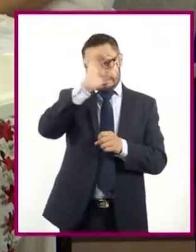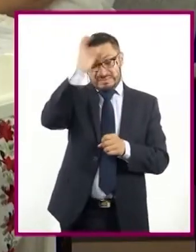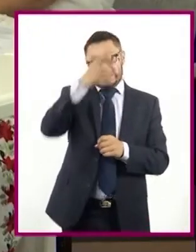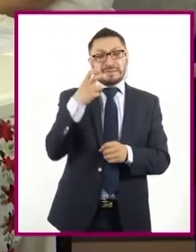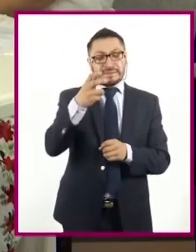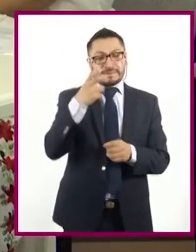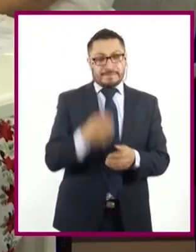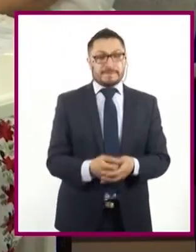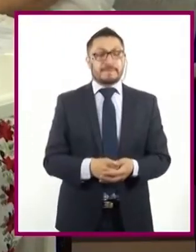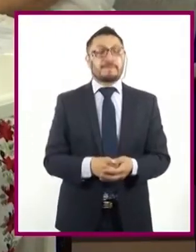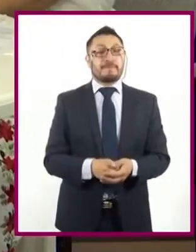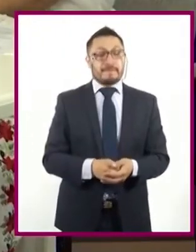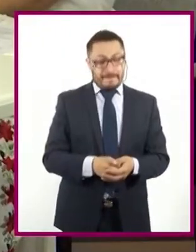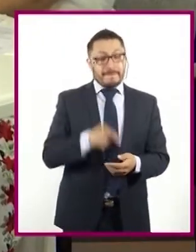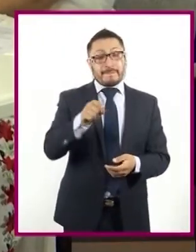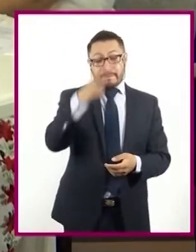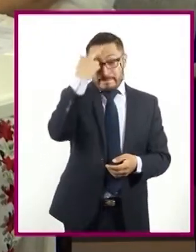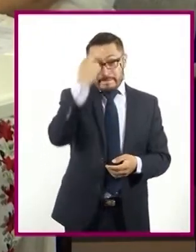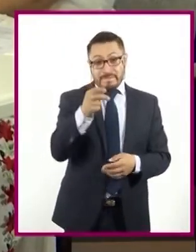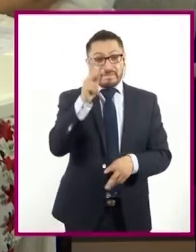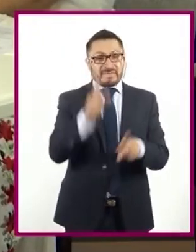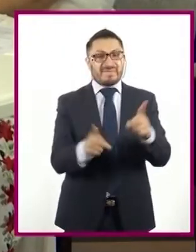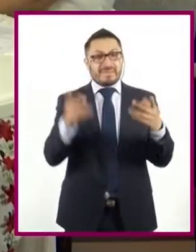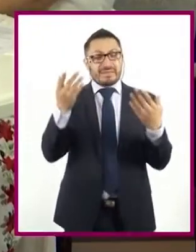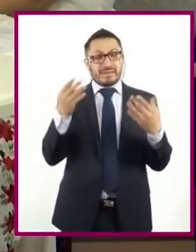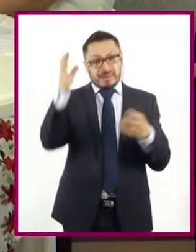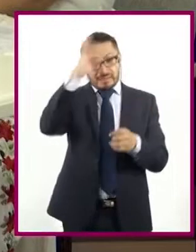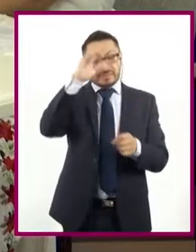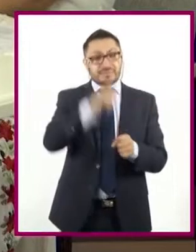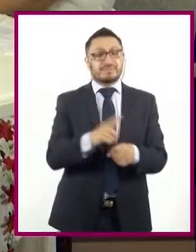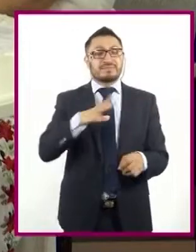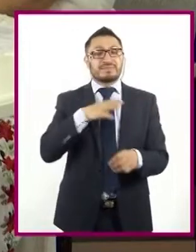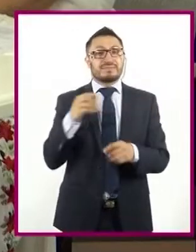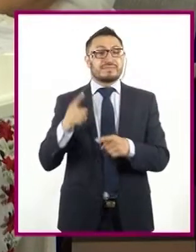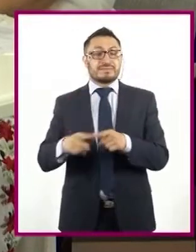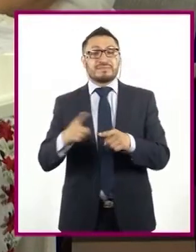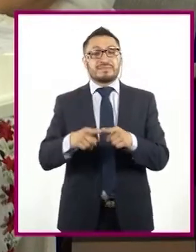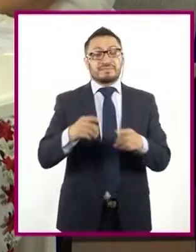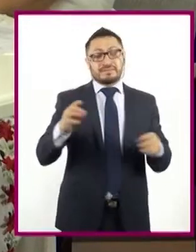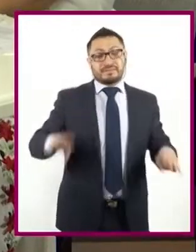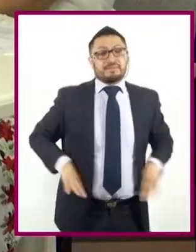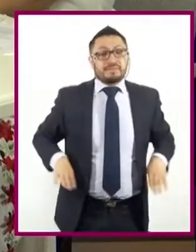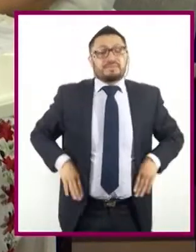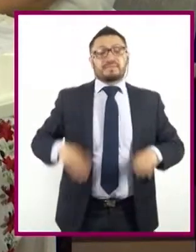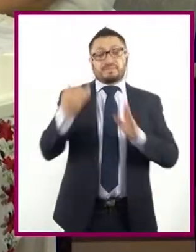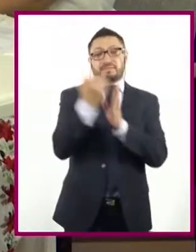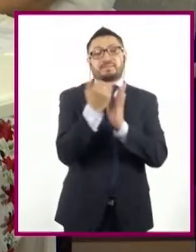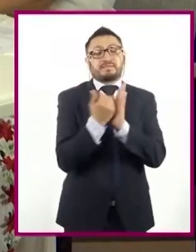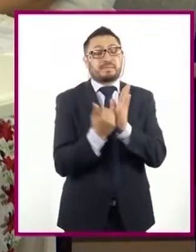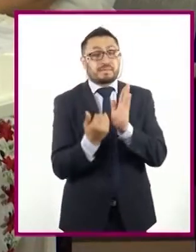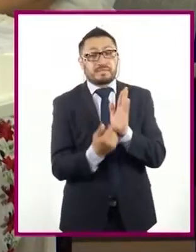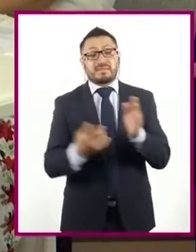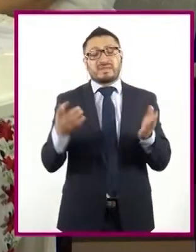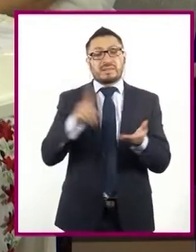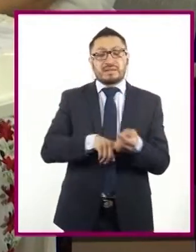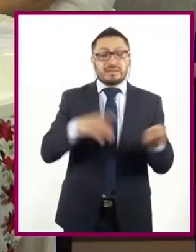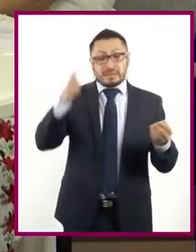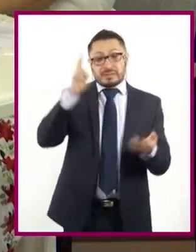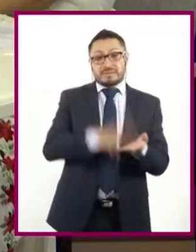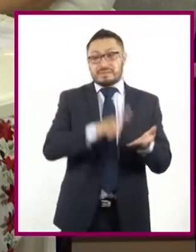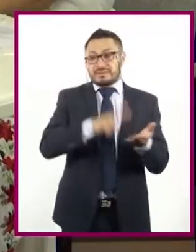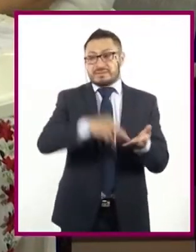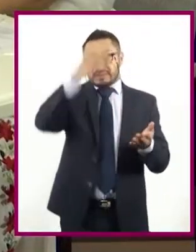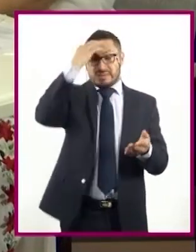razón. Hablar de cultura significa mencionar una suma de factores y disciplinas que incluyen valores del conocimiento